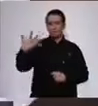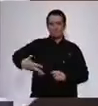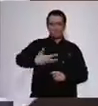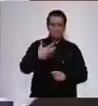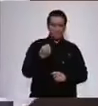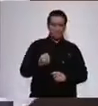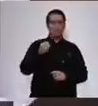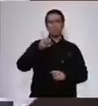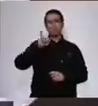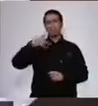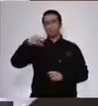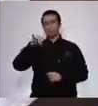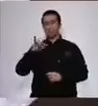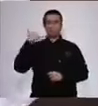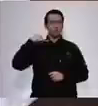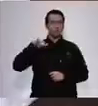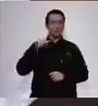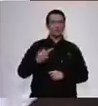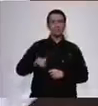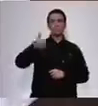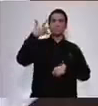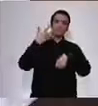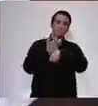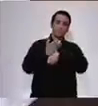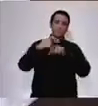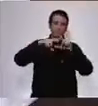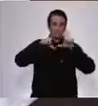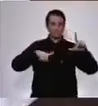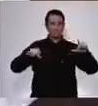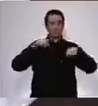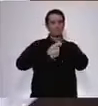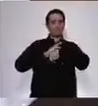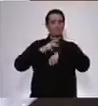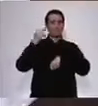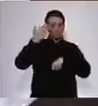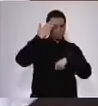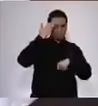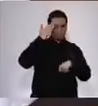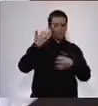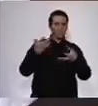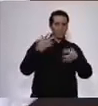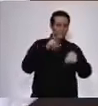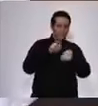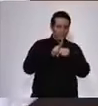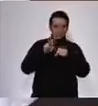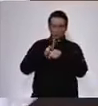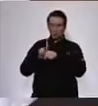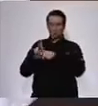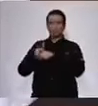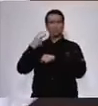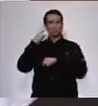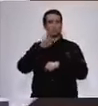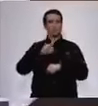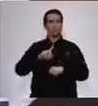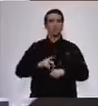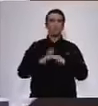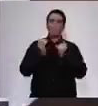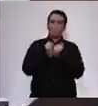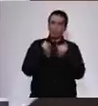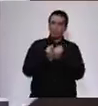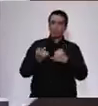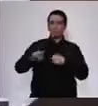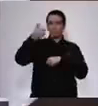logramos que de acuerdo con el inegi yucatán sea el primer estado del país con la mayor percepción de seguridad por parte de las mujeres y